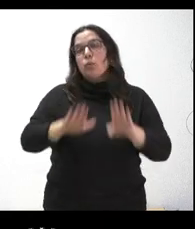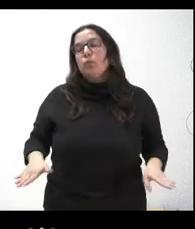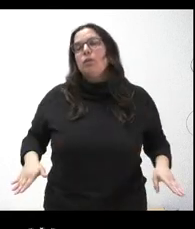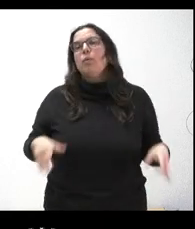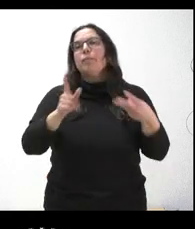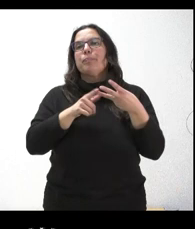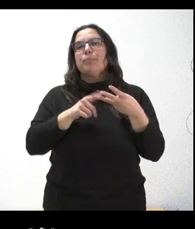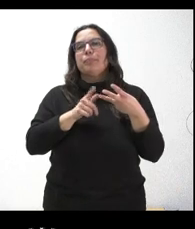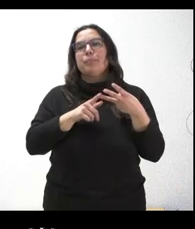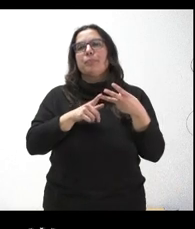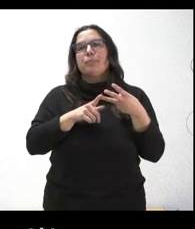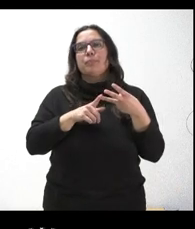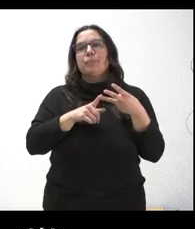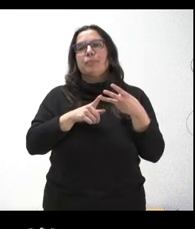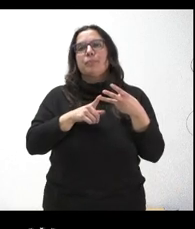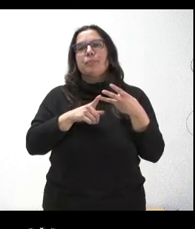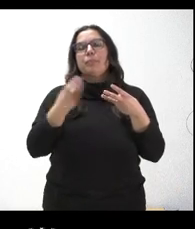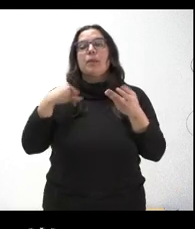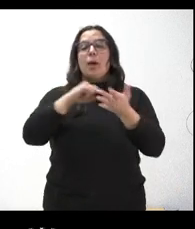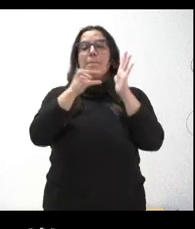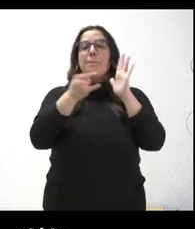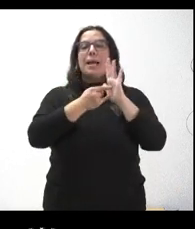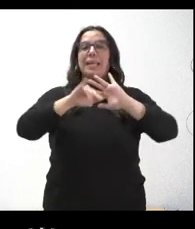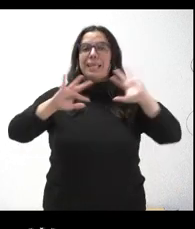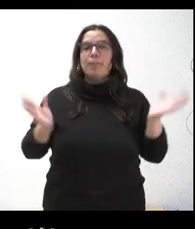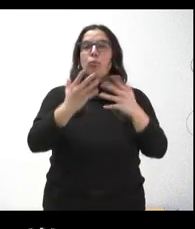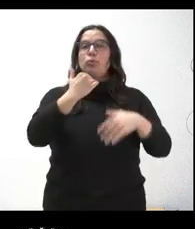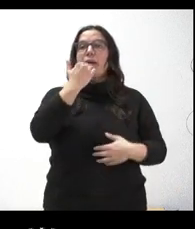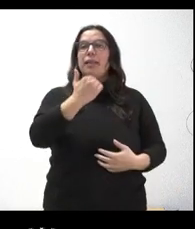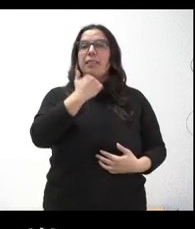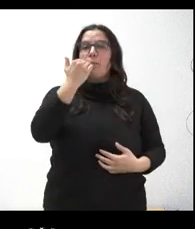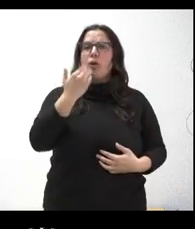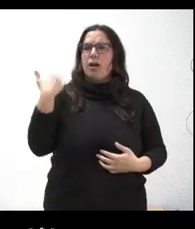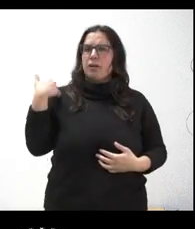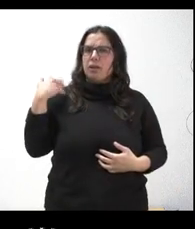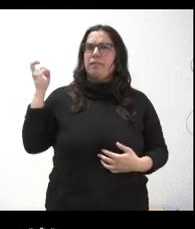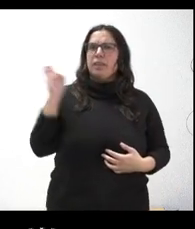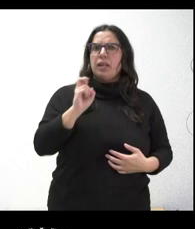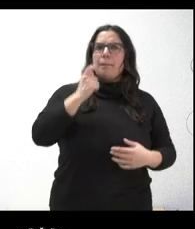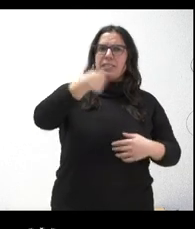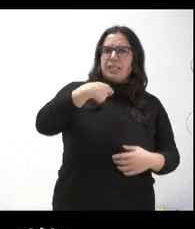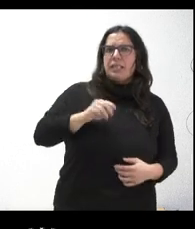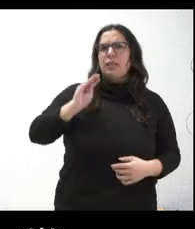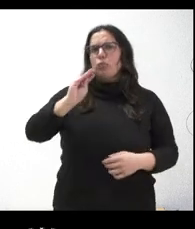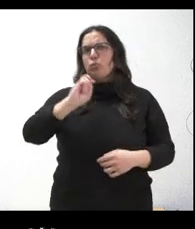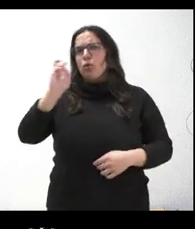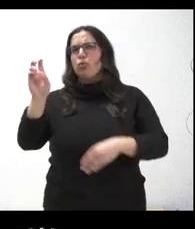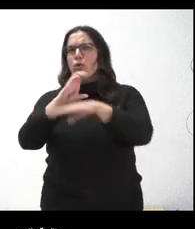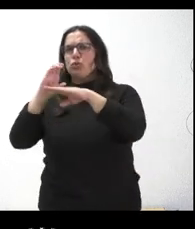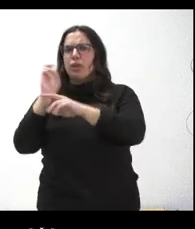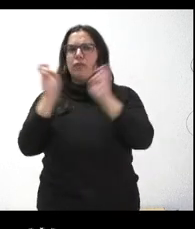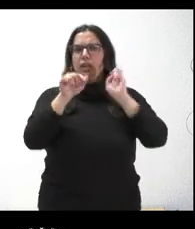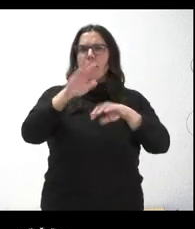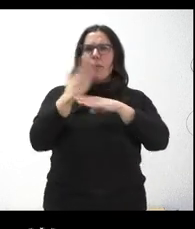eh Cómo va el plan este de impulsa Zamora que presentar aquí el presidente usted y y más consejeros no sé si se ha